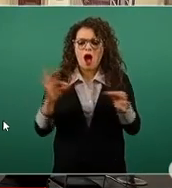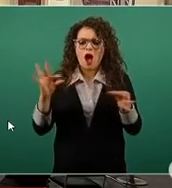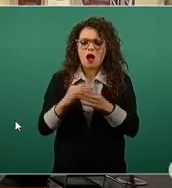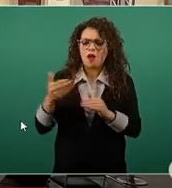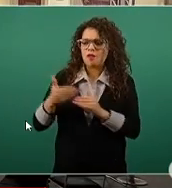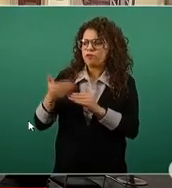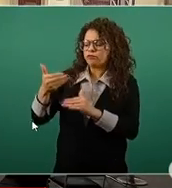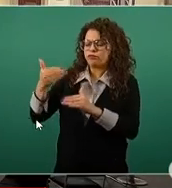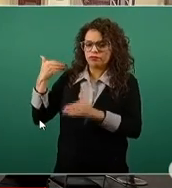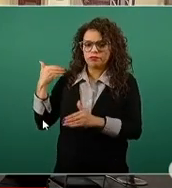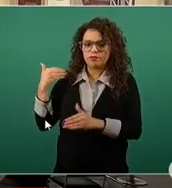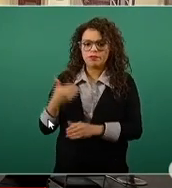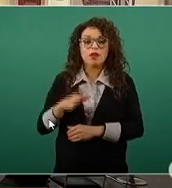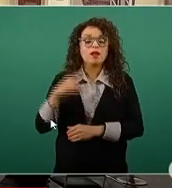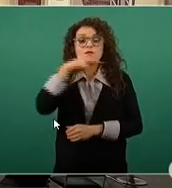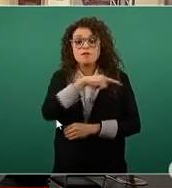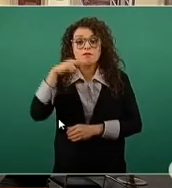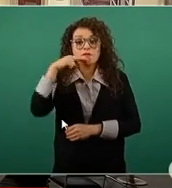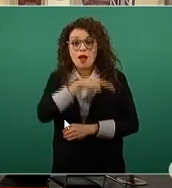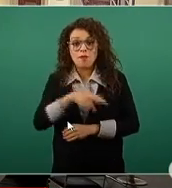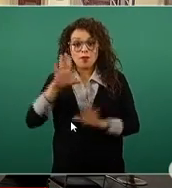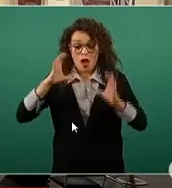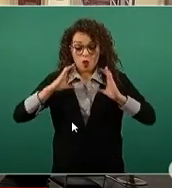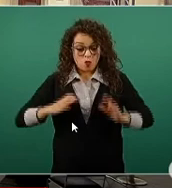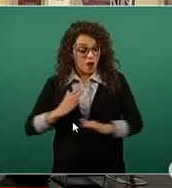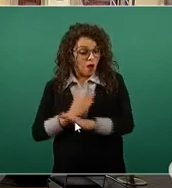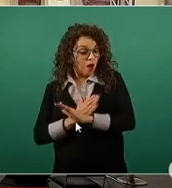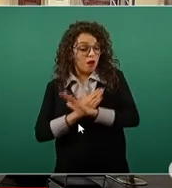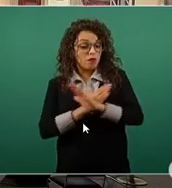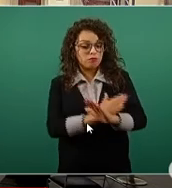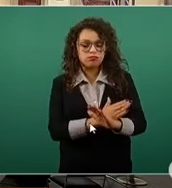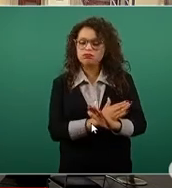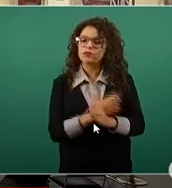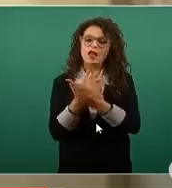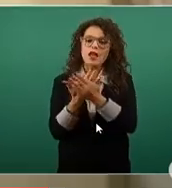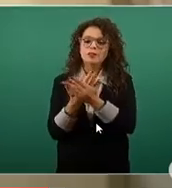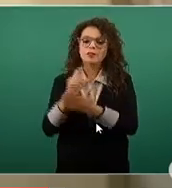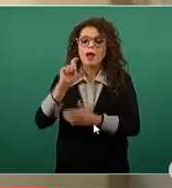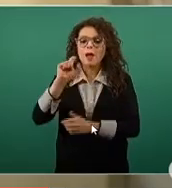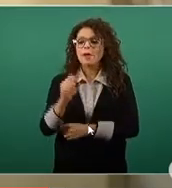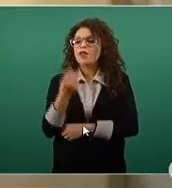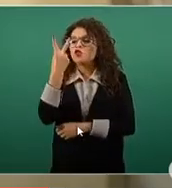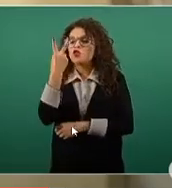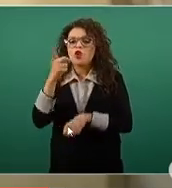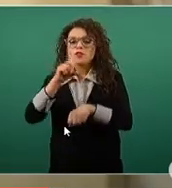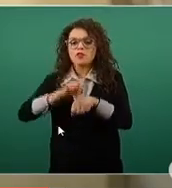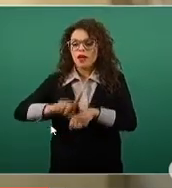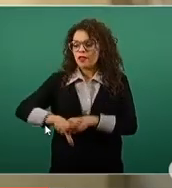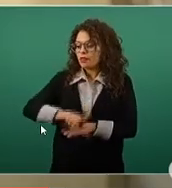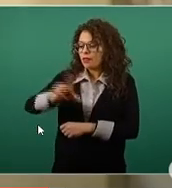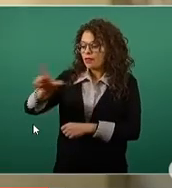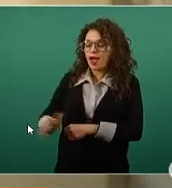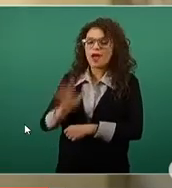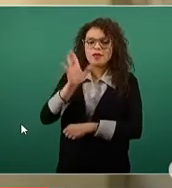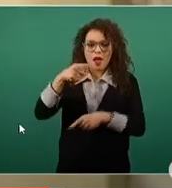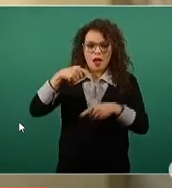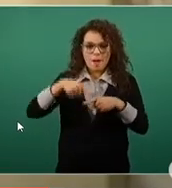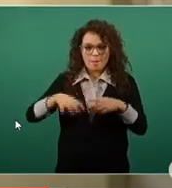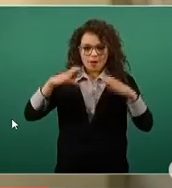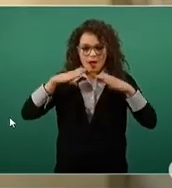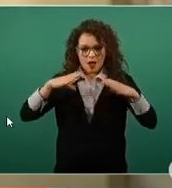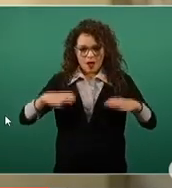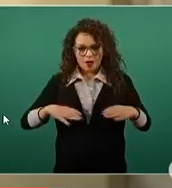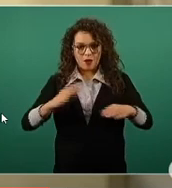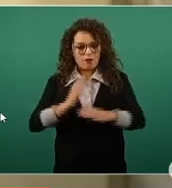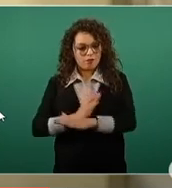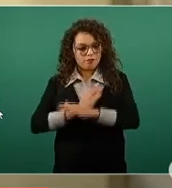genera inmunidad inmediatamente, se requiere hasta después de 22 días que empiece a generar inmunidad y luego una segunda